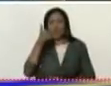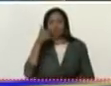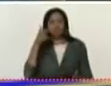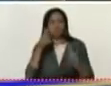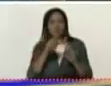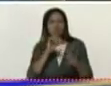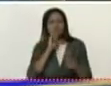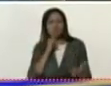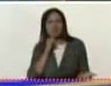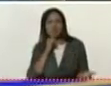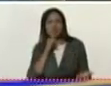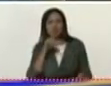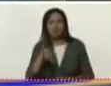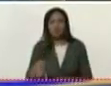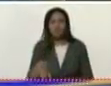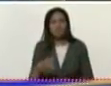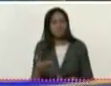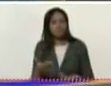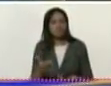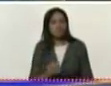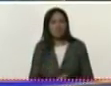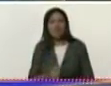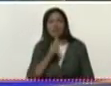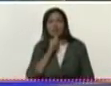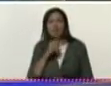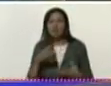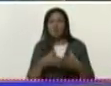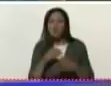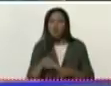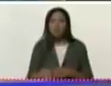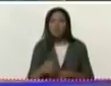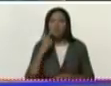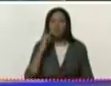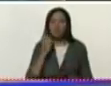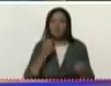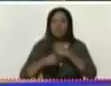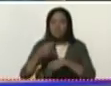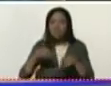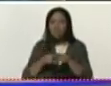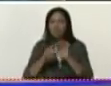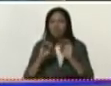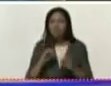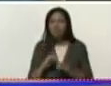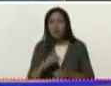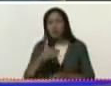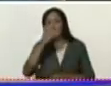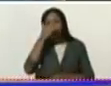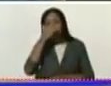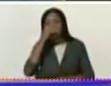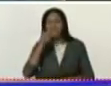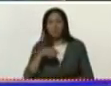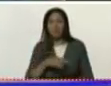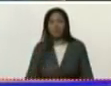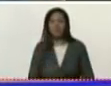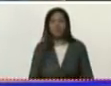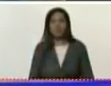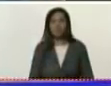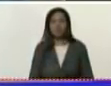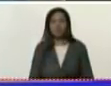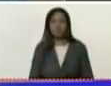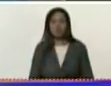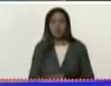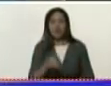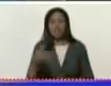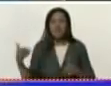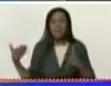Con el Departamento de Estado. Y es el Departamento de Estado que sale a defender a sus terroristas. Este